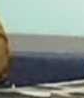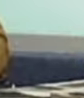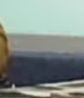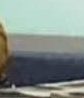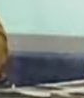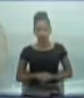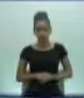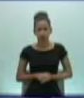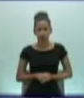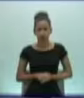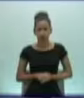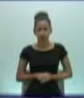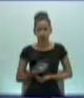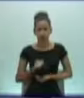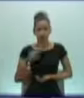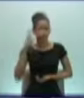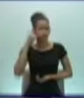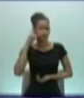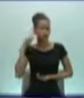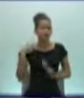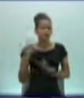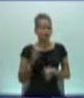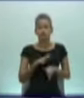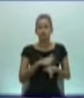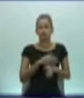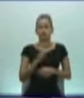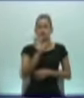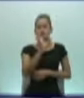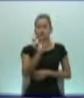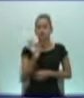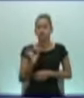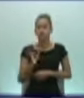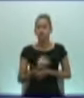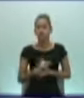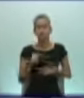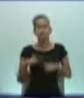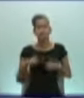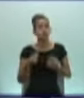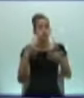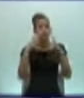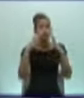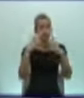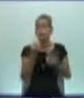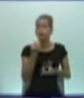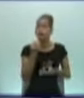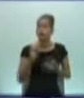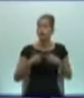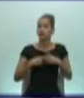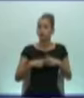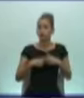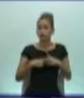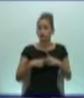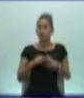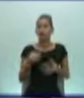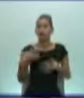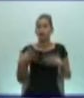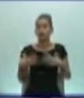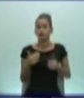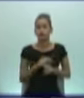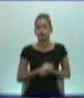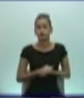Recordemos entonces cuál es el significado del tanto por ciento, porque es fundamental para poder resolver este tipo de actividad. Veamos la